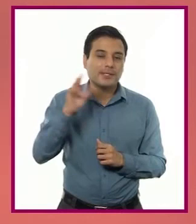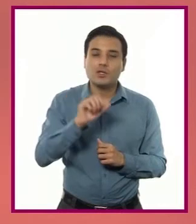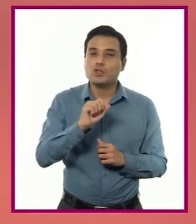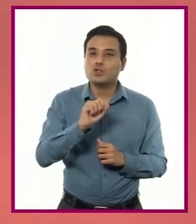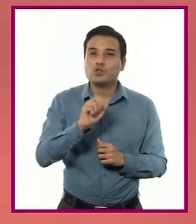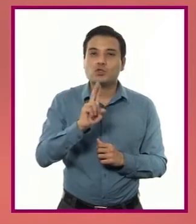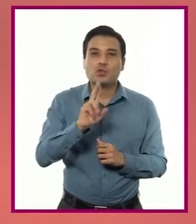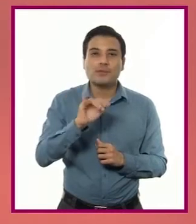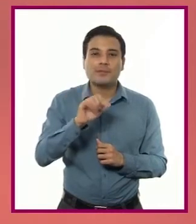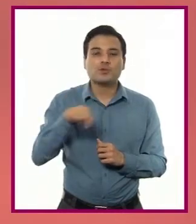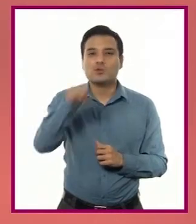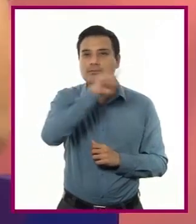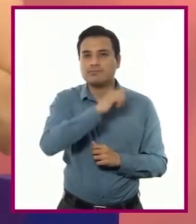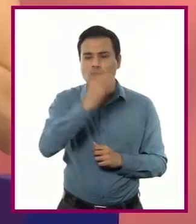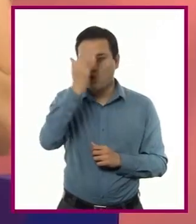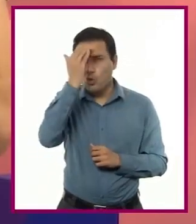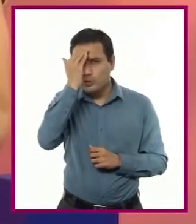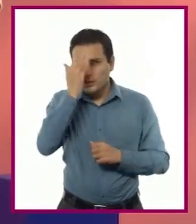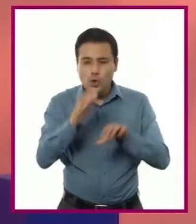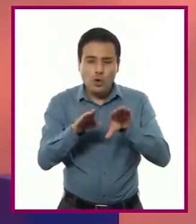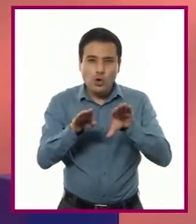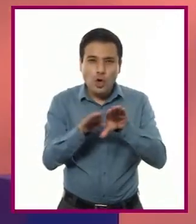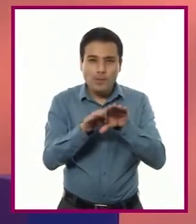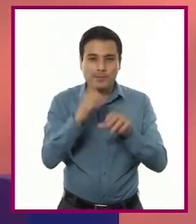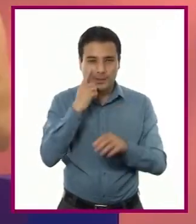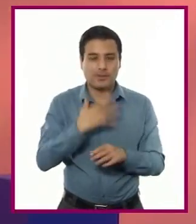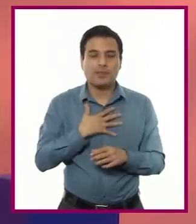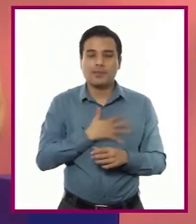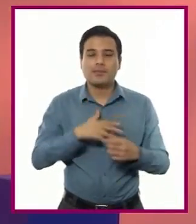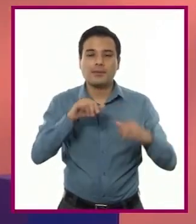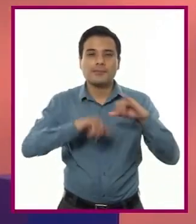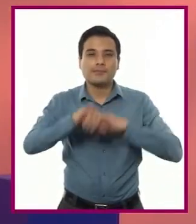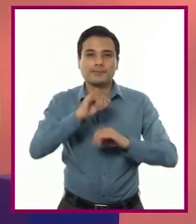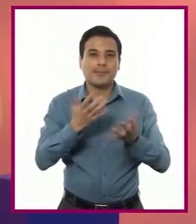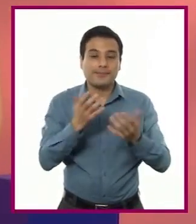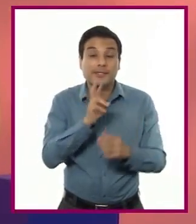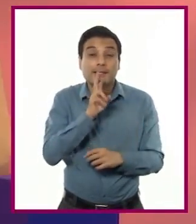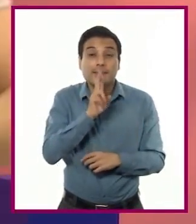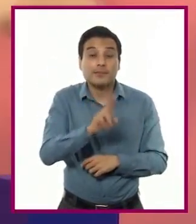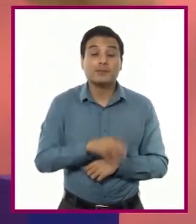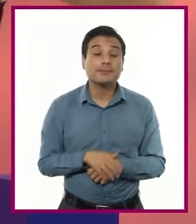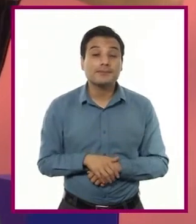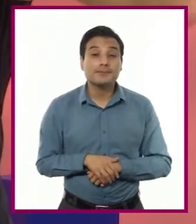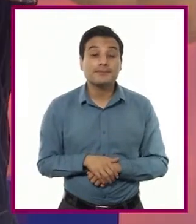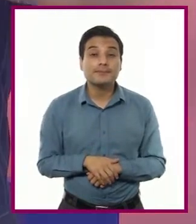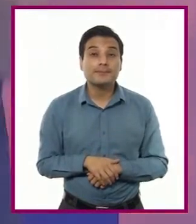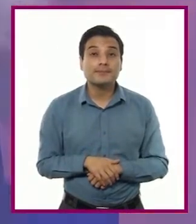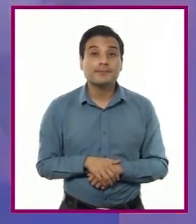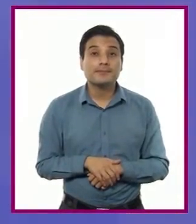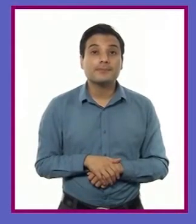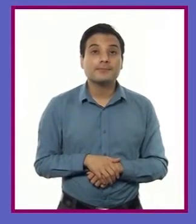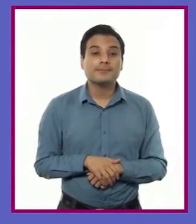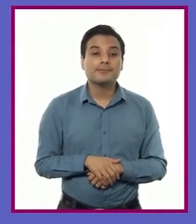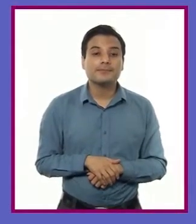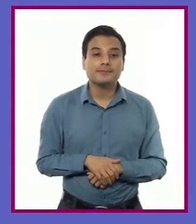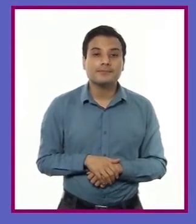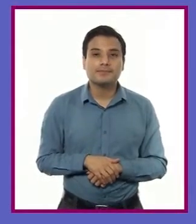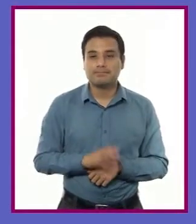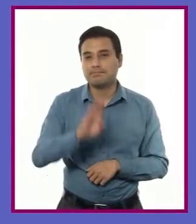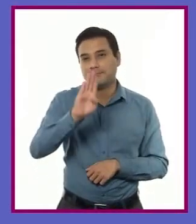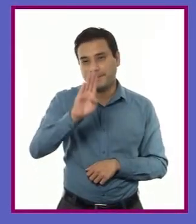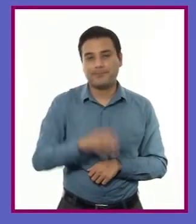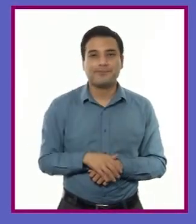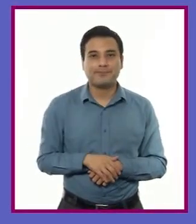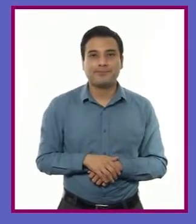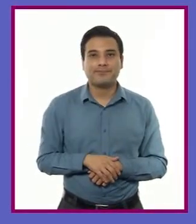fenómeno, hagamos el siguiente experimento. Entonces, la respuesta correcta es B, conocer